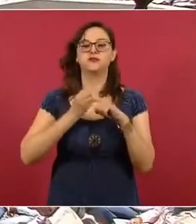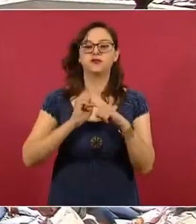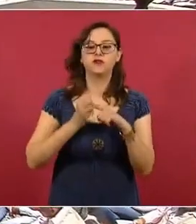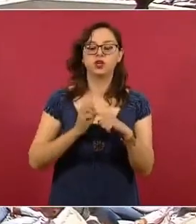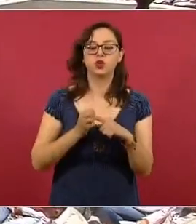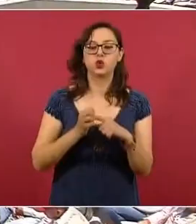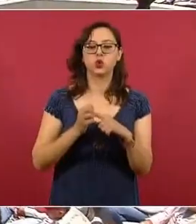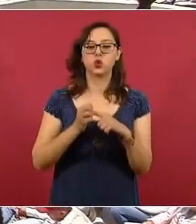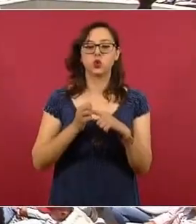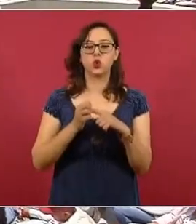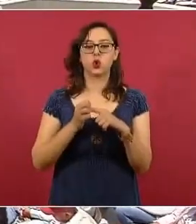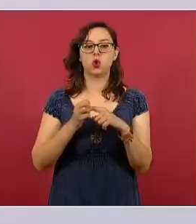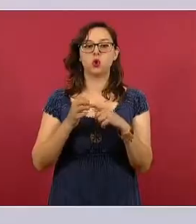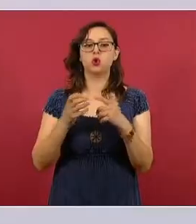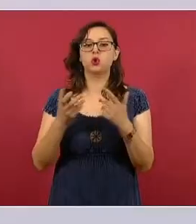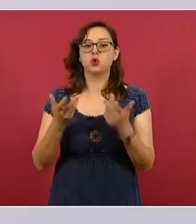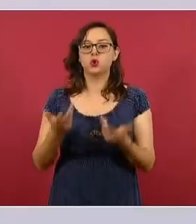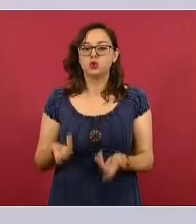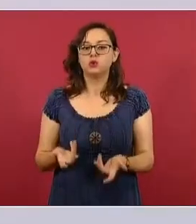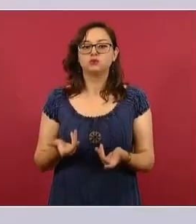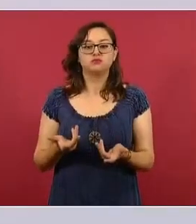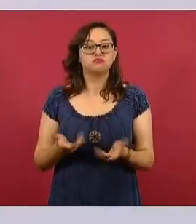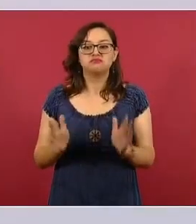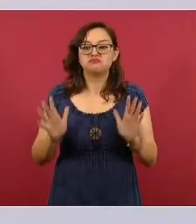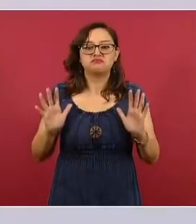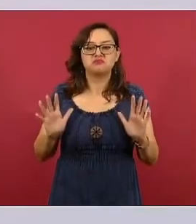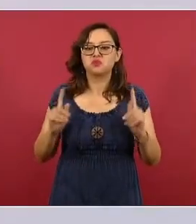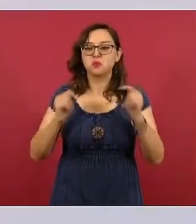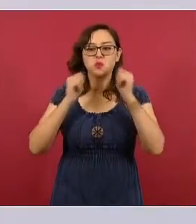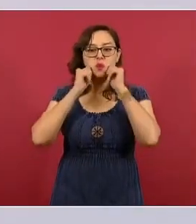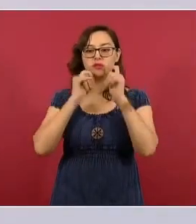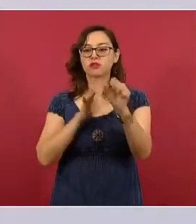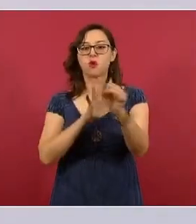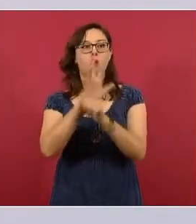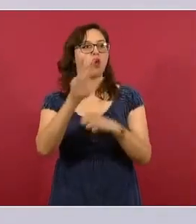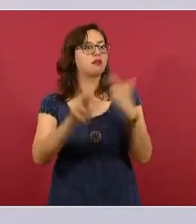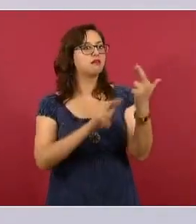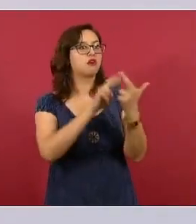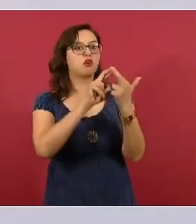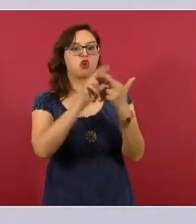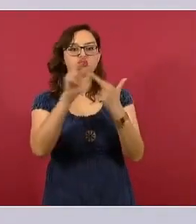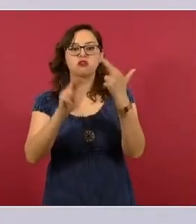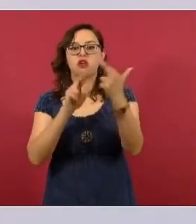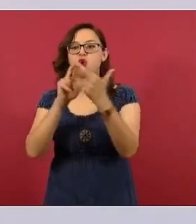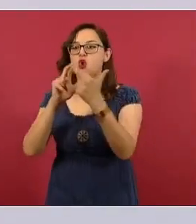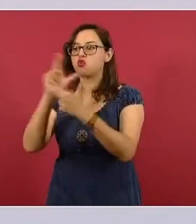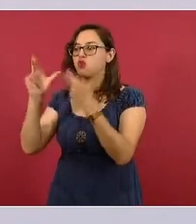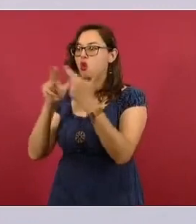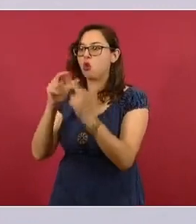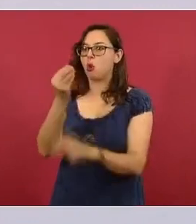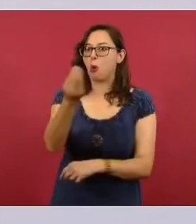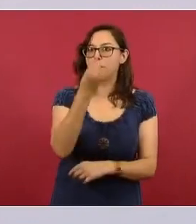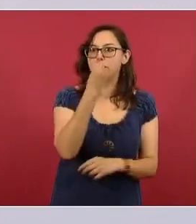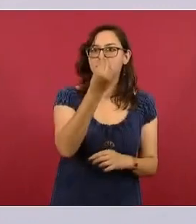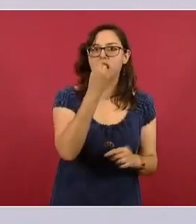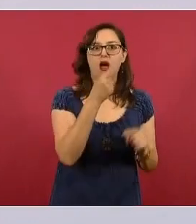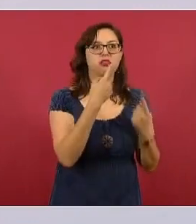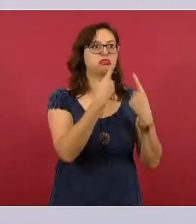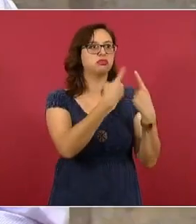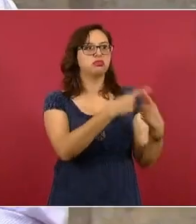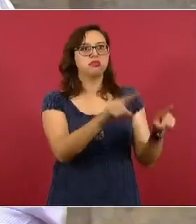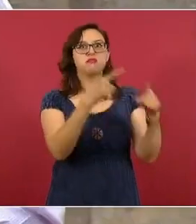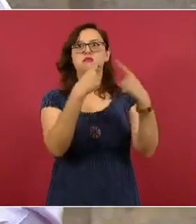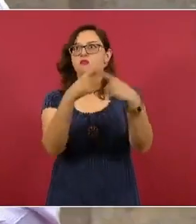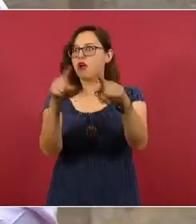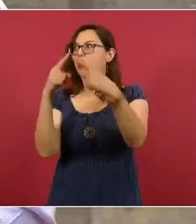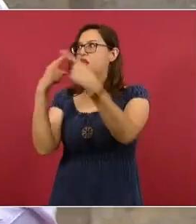aquí el cuaderno, lo que se dé en cada región, lo que sea productivo, lo que sea la vocación de